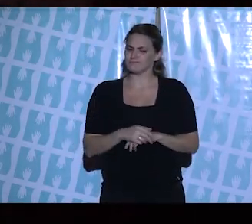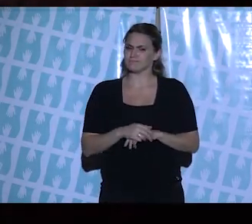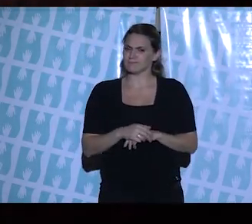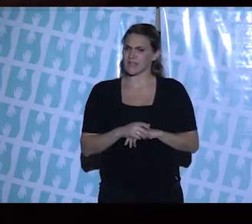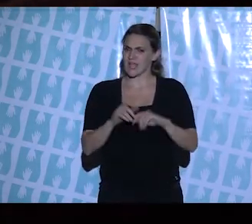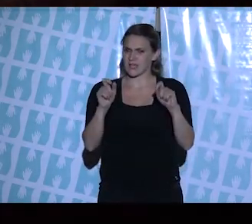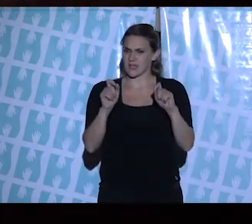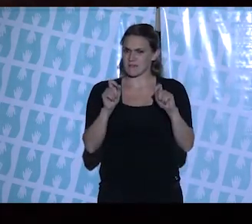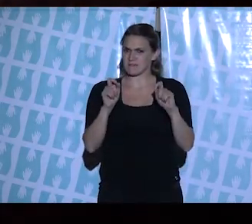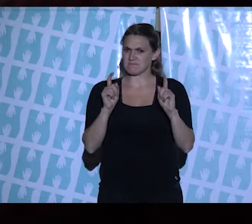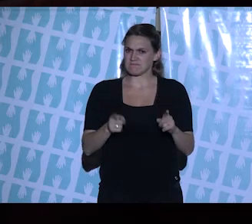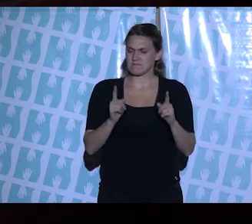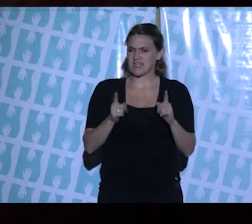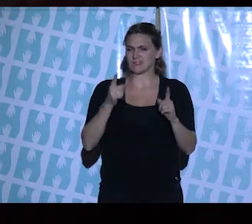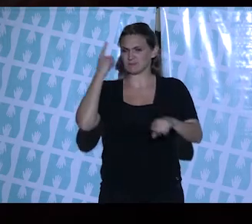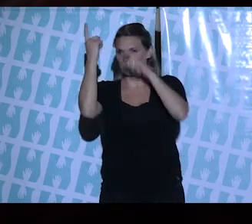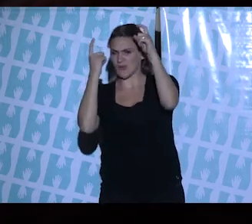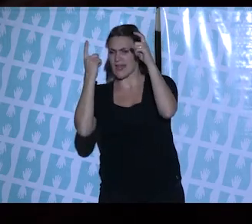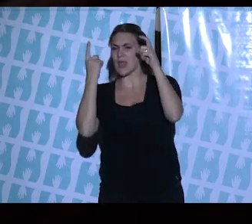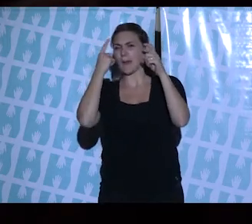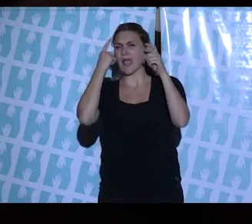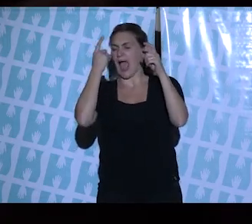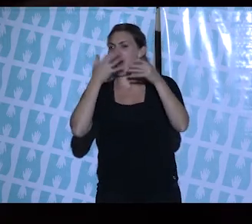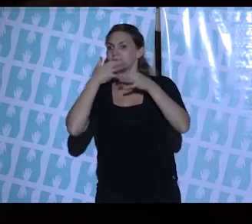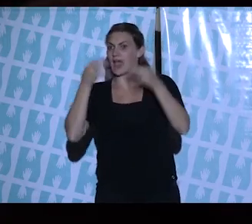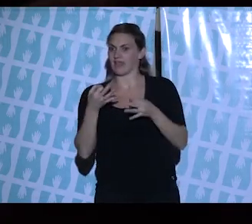esta etapa con trastornos del olfato,